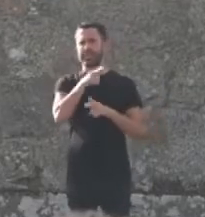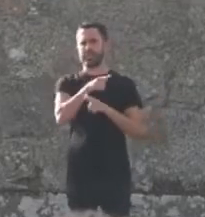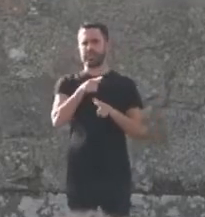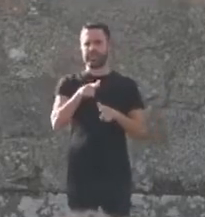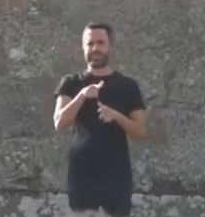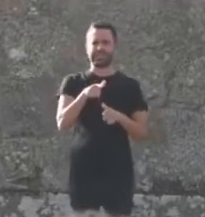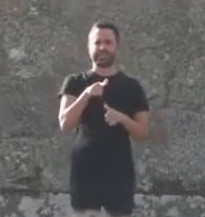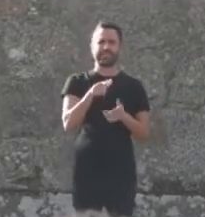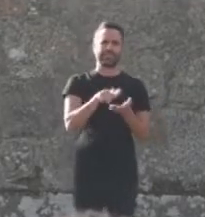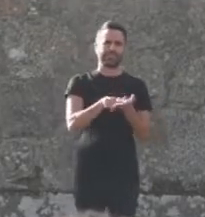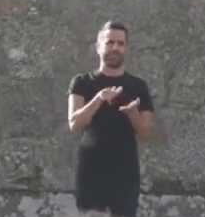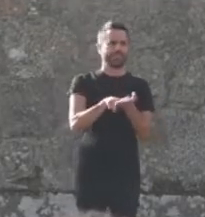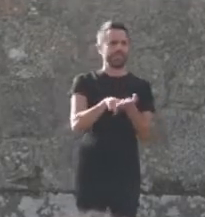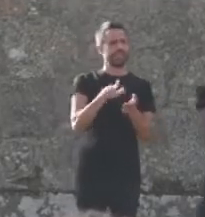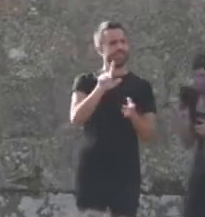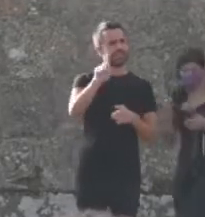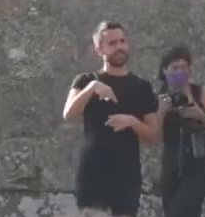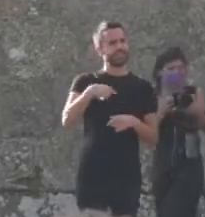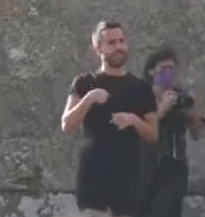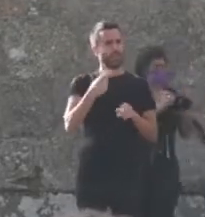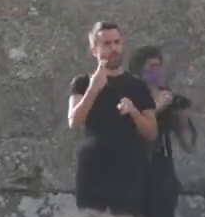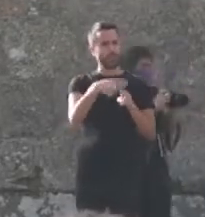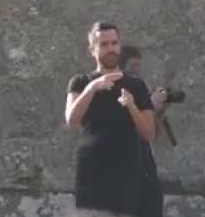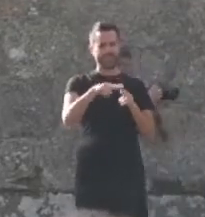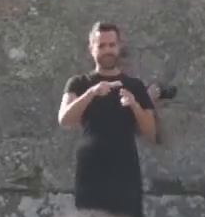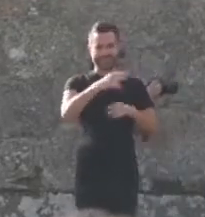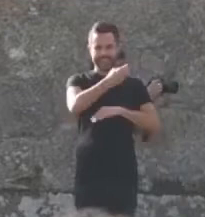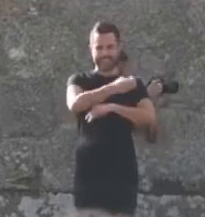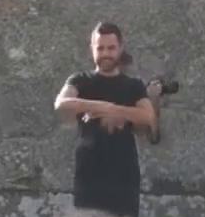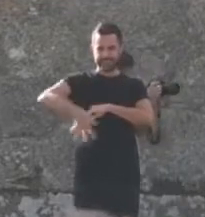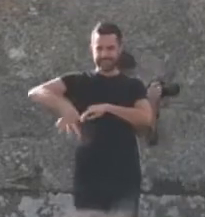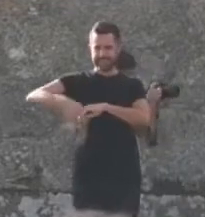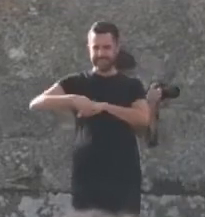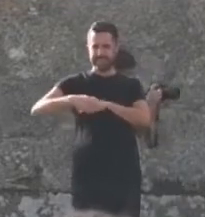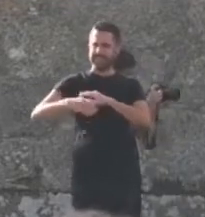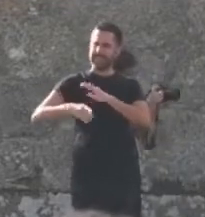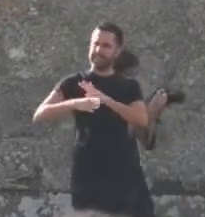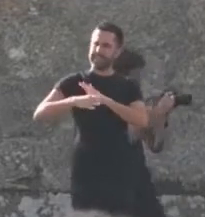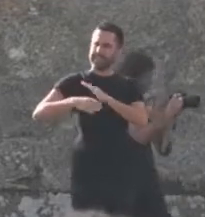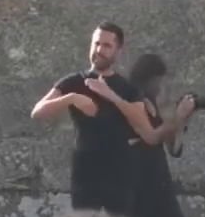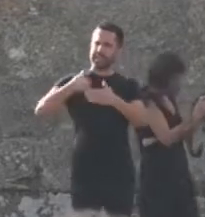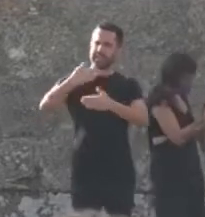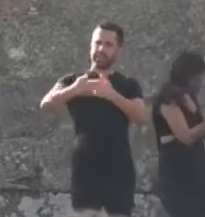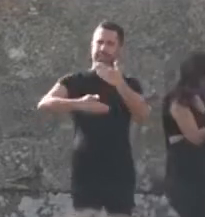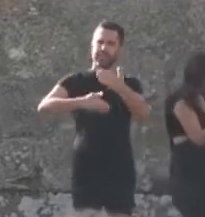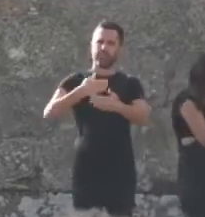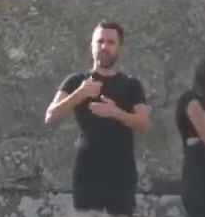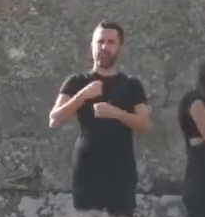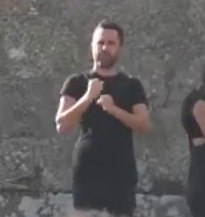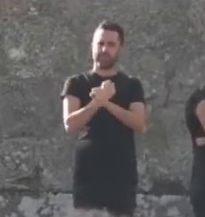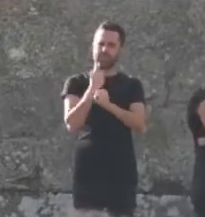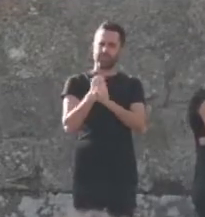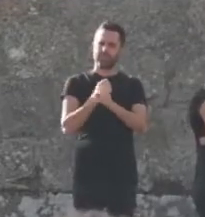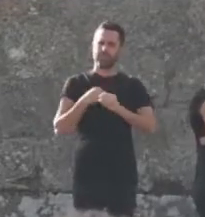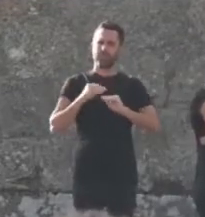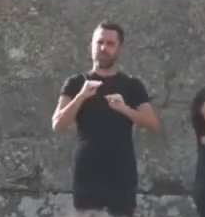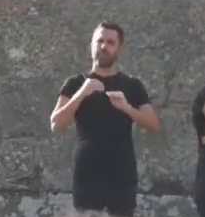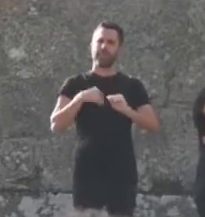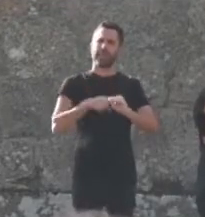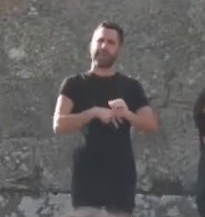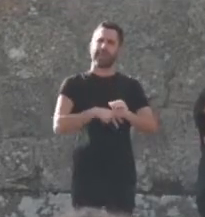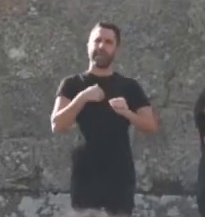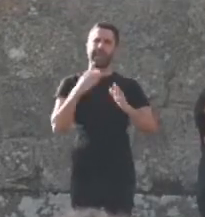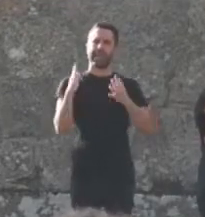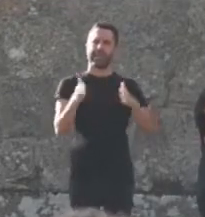e continuada no tempo, que posiblemente sexa o labor dunha xeración. Ten que ser unha política con perspectiva